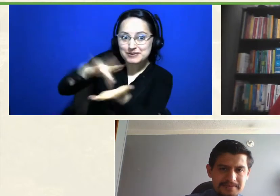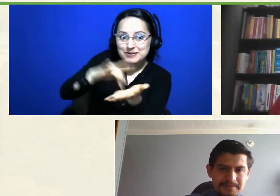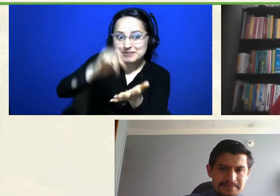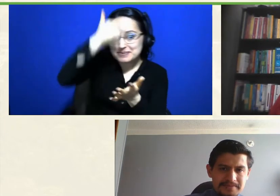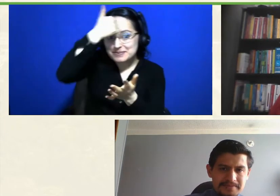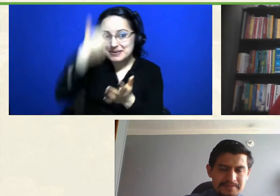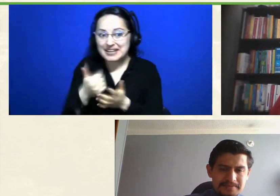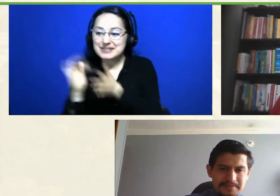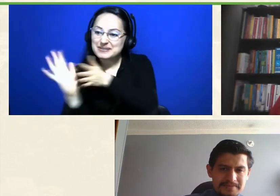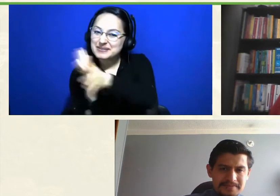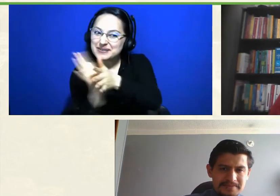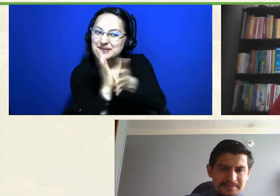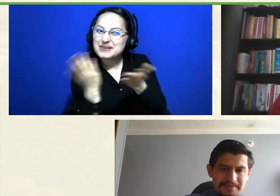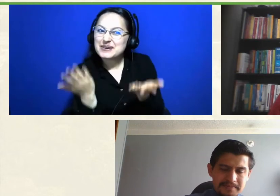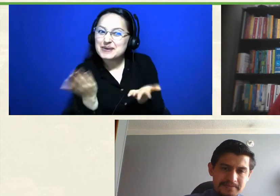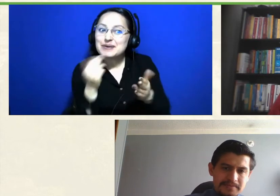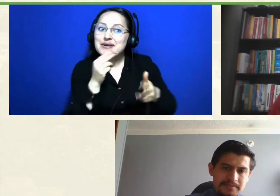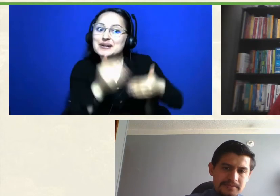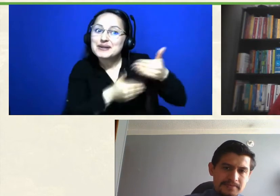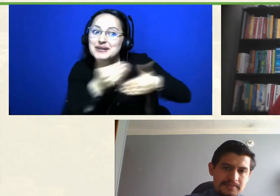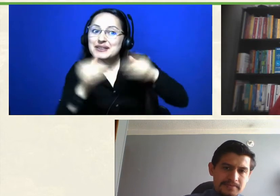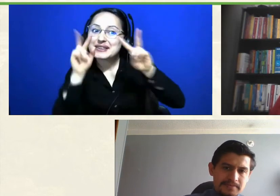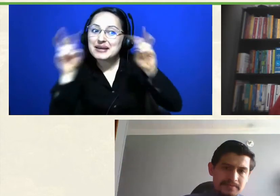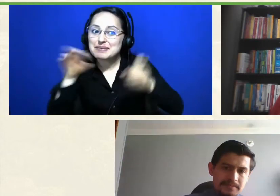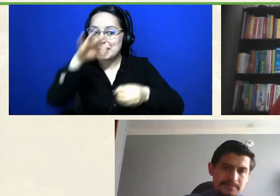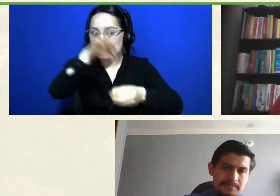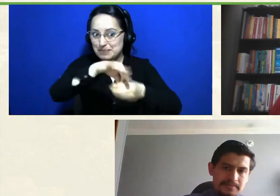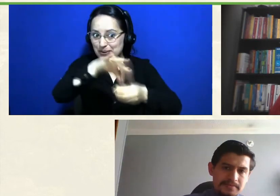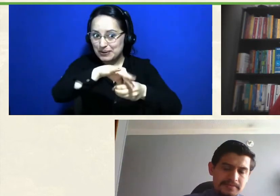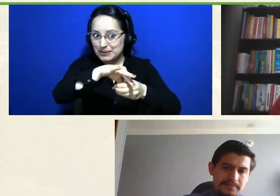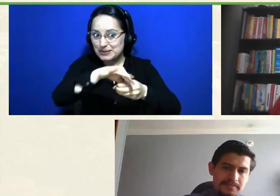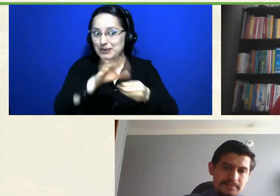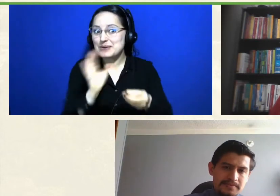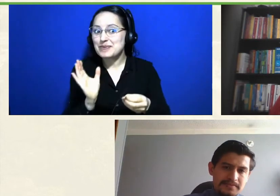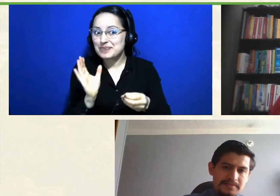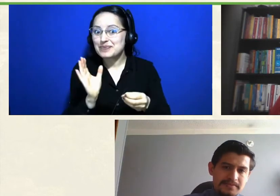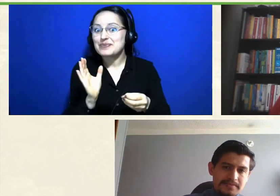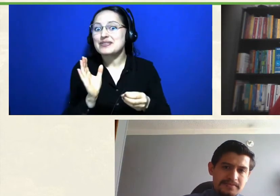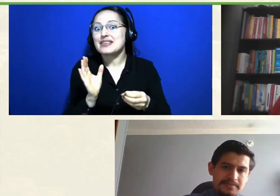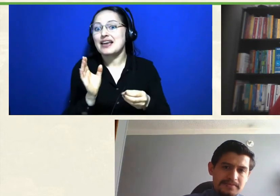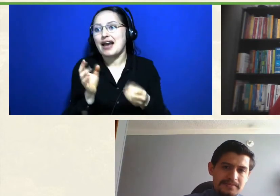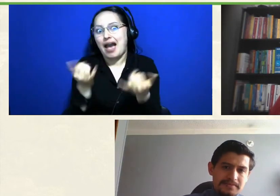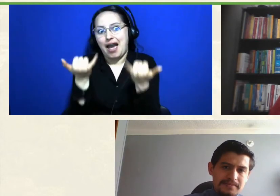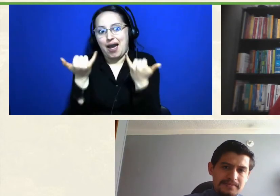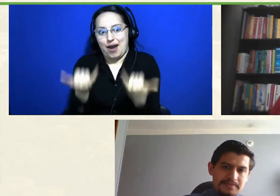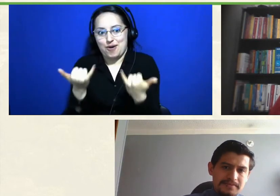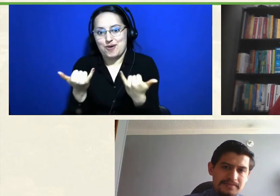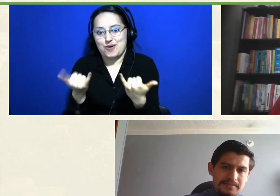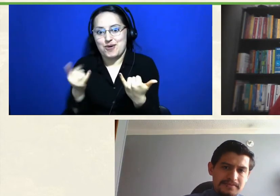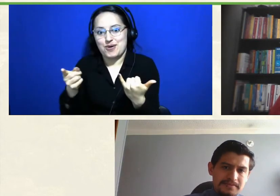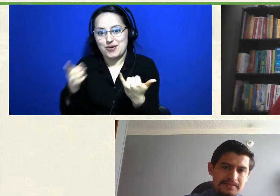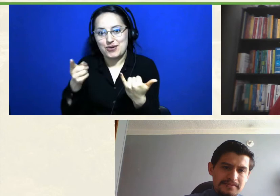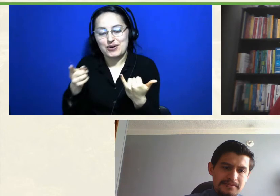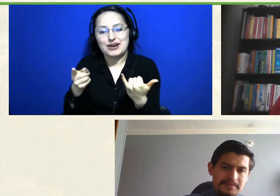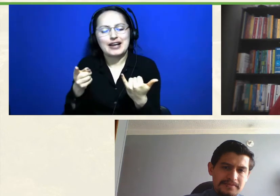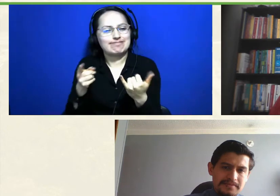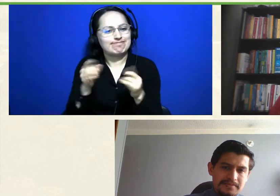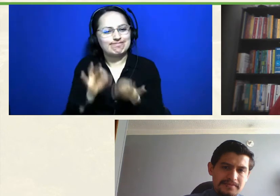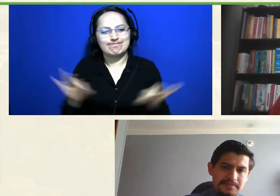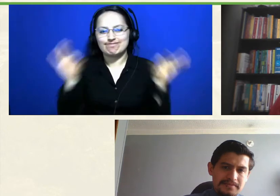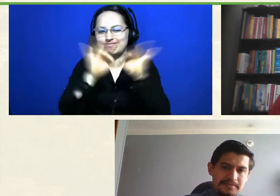en el paso de la votación y sobre todo que acá es donde también entra a jugar un papel